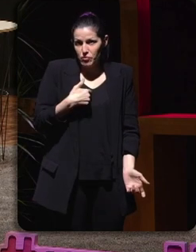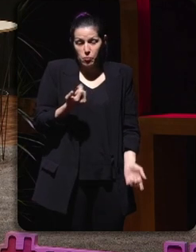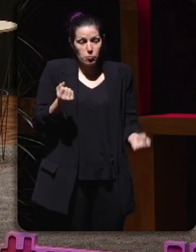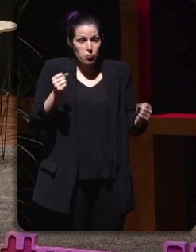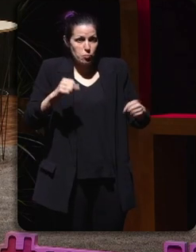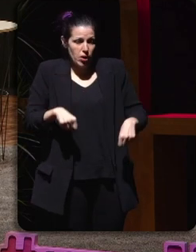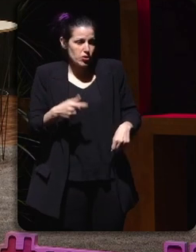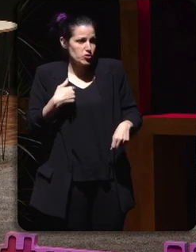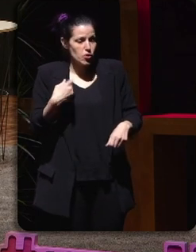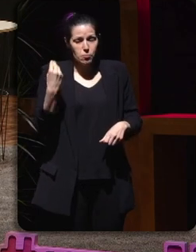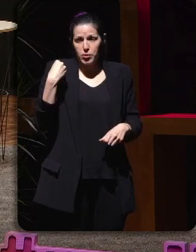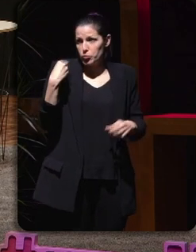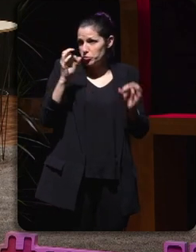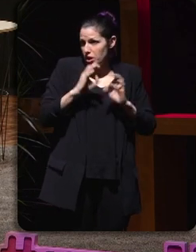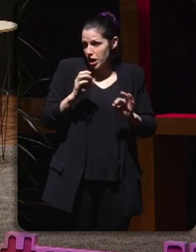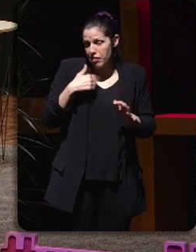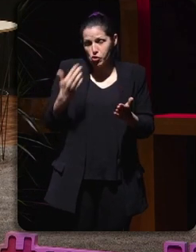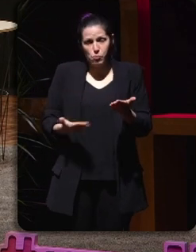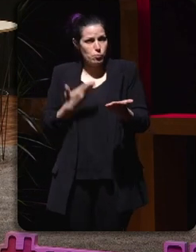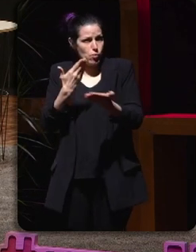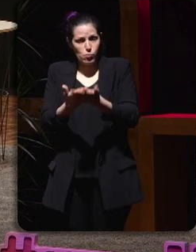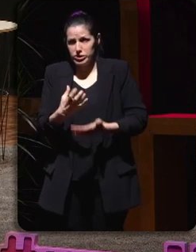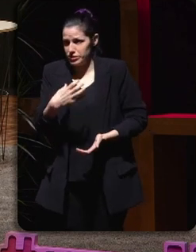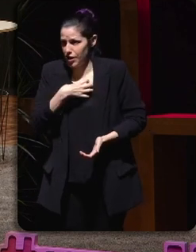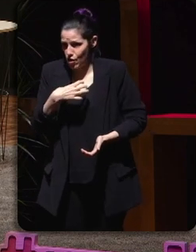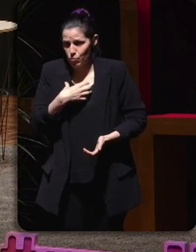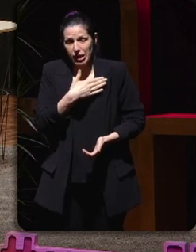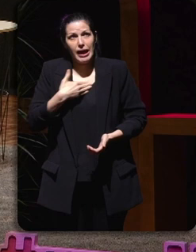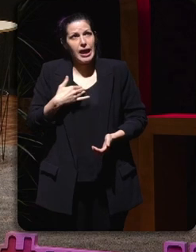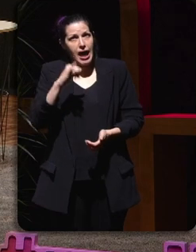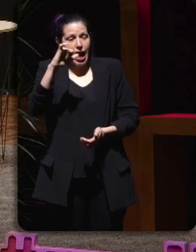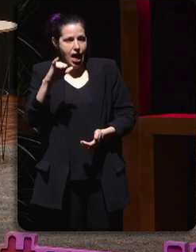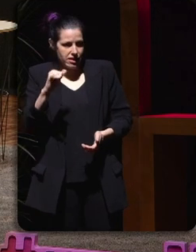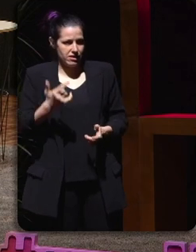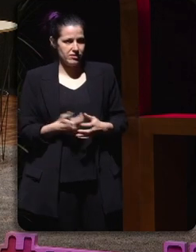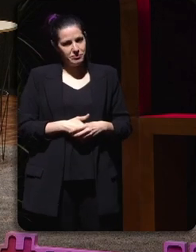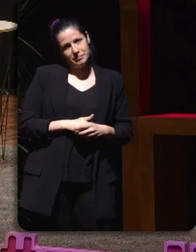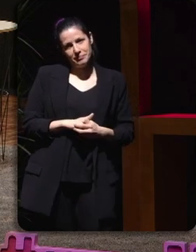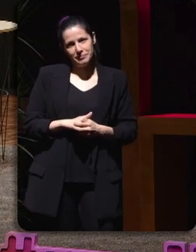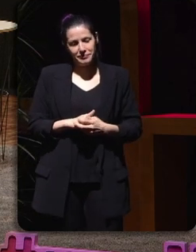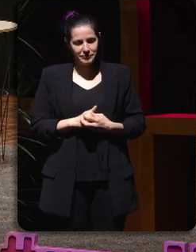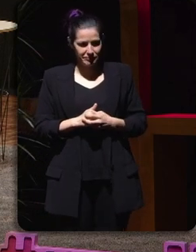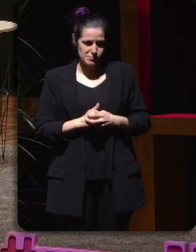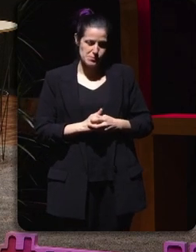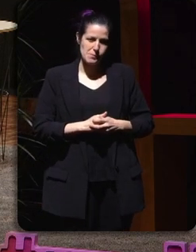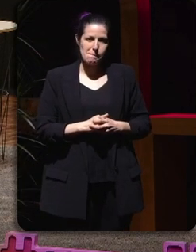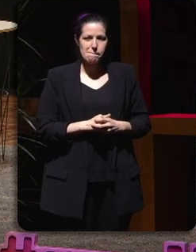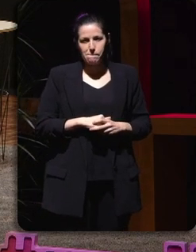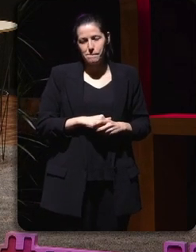nadie me pregunto no puede hacer mi propuesta maravillosa de que fuese la y haberla array como se le quedaba el cuerpo